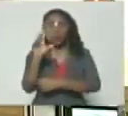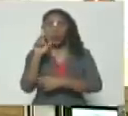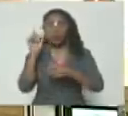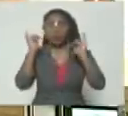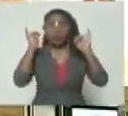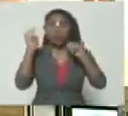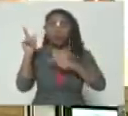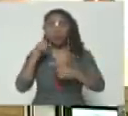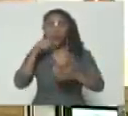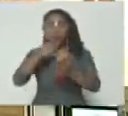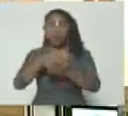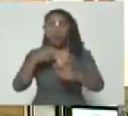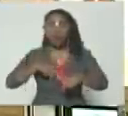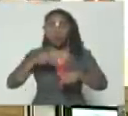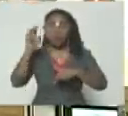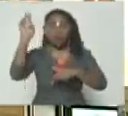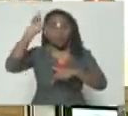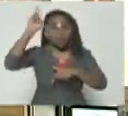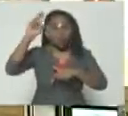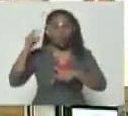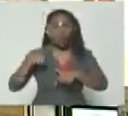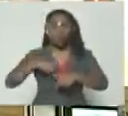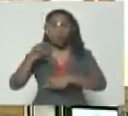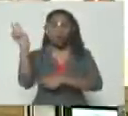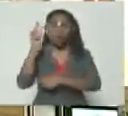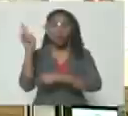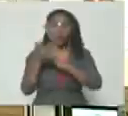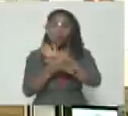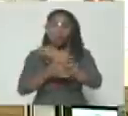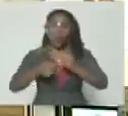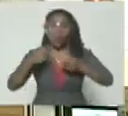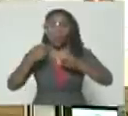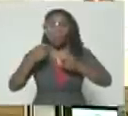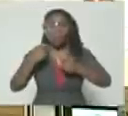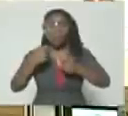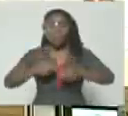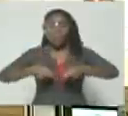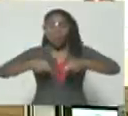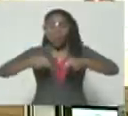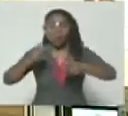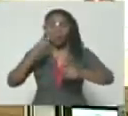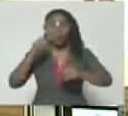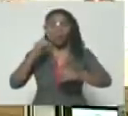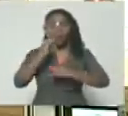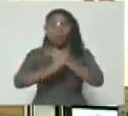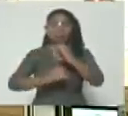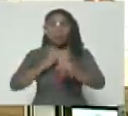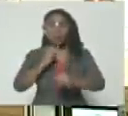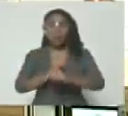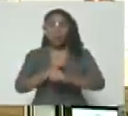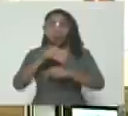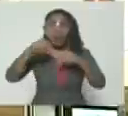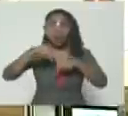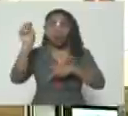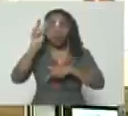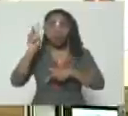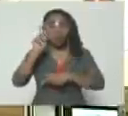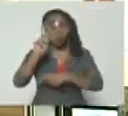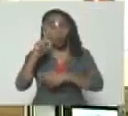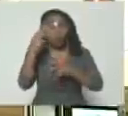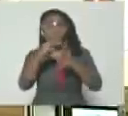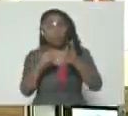son las marcas de rones de Venezuela para con el mercado internacional, siendo Ron de Venezuela una de los